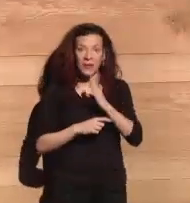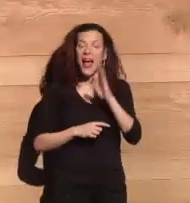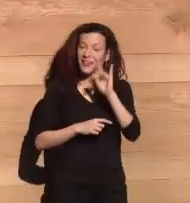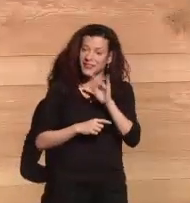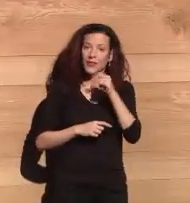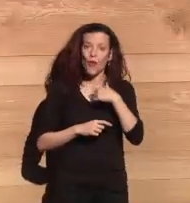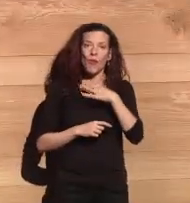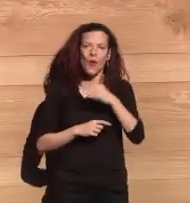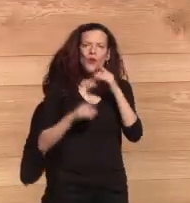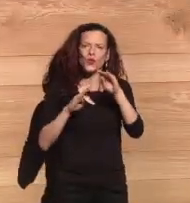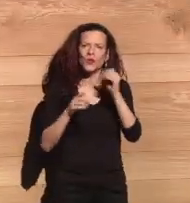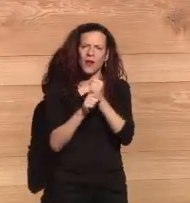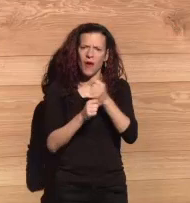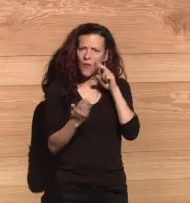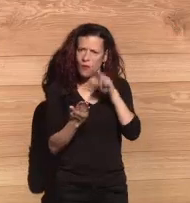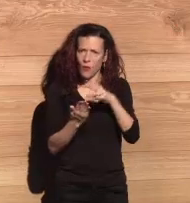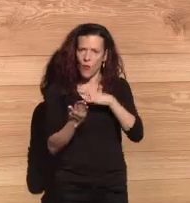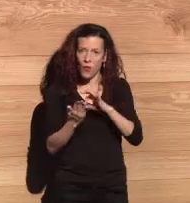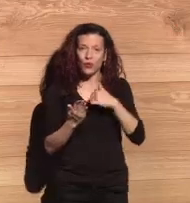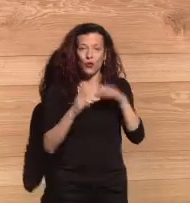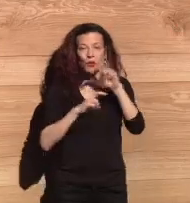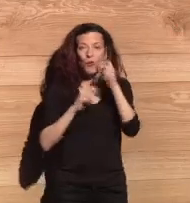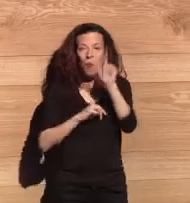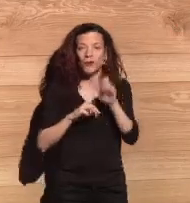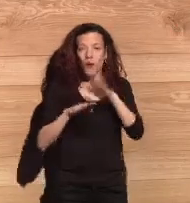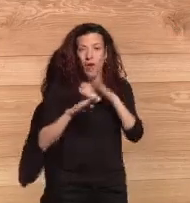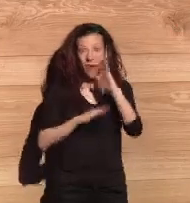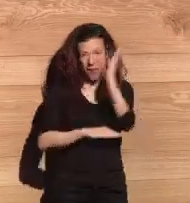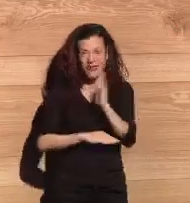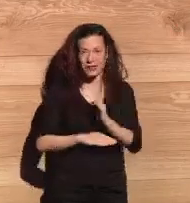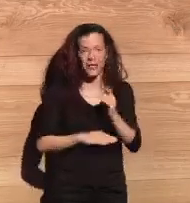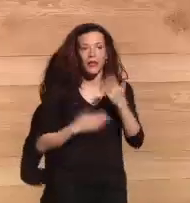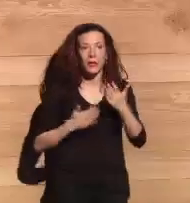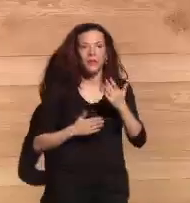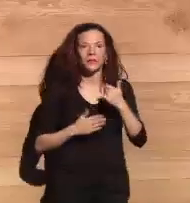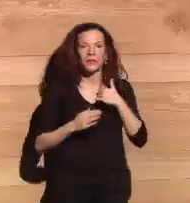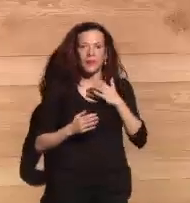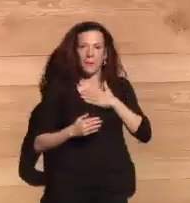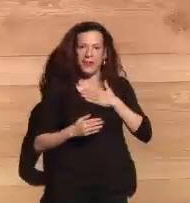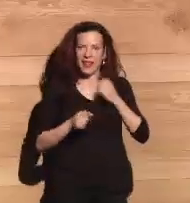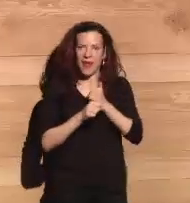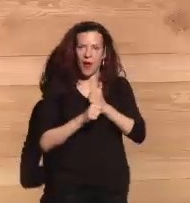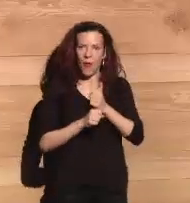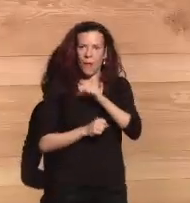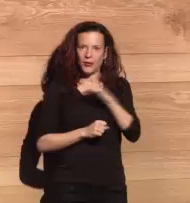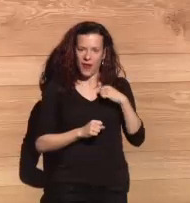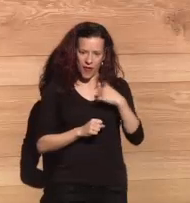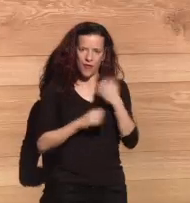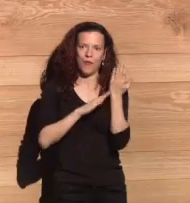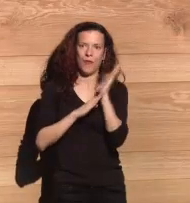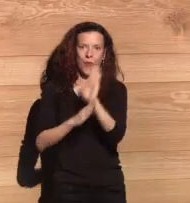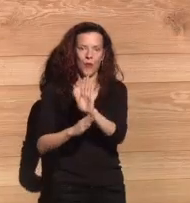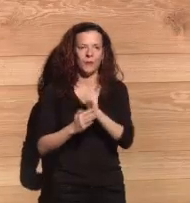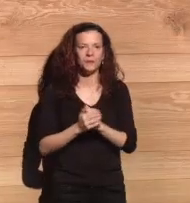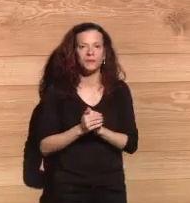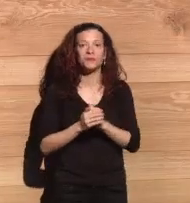Brasil, puedo ver tu trabajo, estoy buscando a alguien en Brasil. Y era justamente el trabajo de la fe, mi trabajo personal, ¿no? Y ya